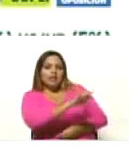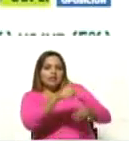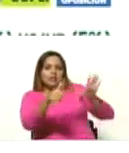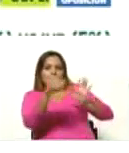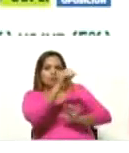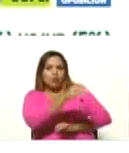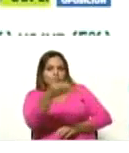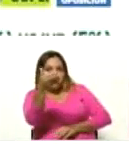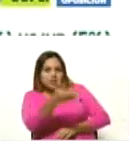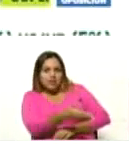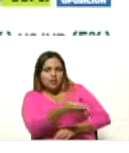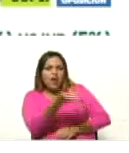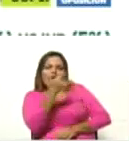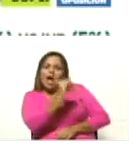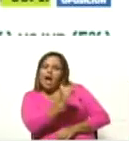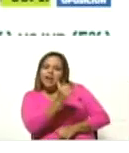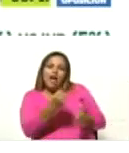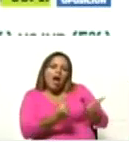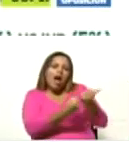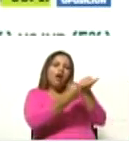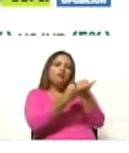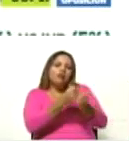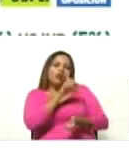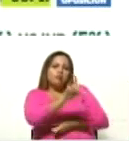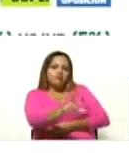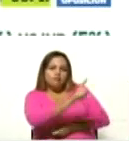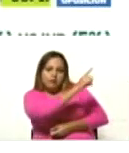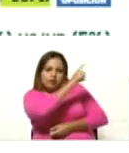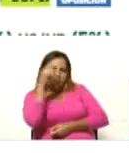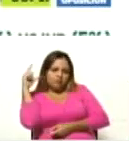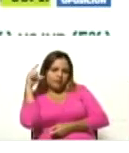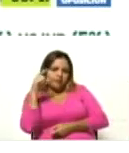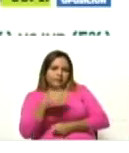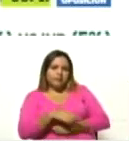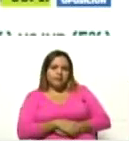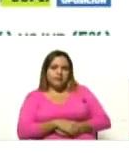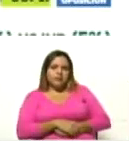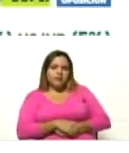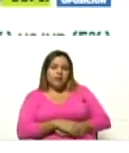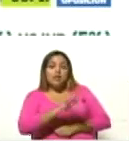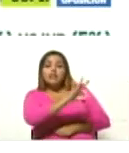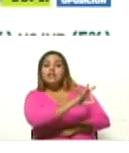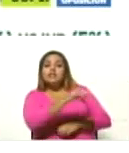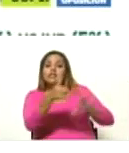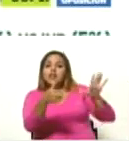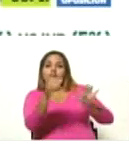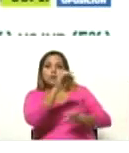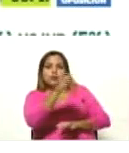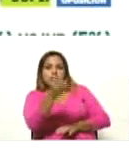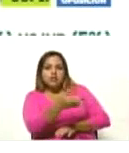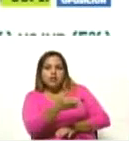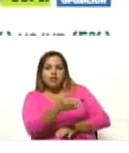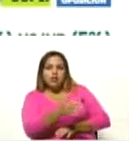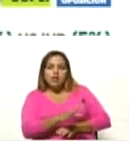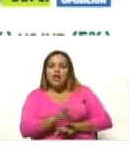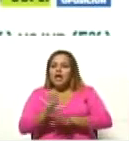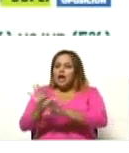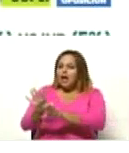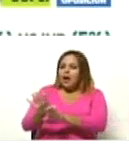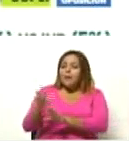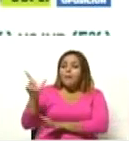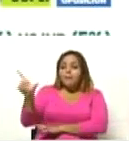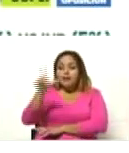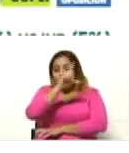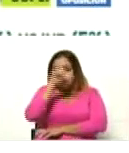36% simpatiza con el Partido Socialista Unido de Venezuela. 36%. No, 30... Partido Socialista Unido más el Gran